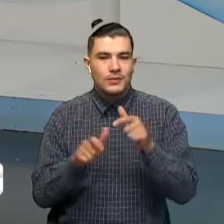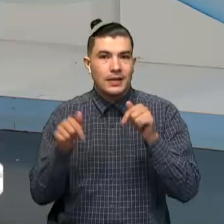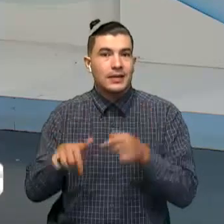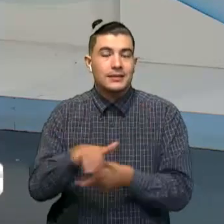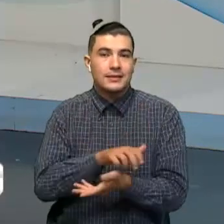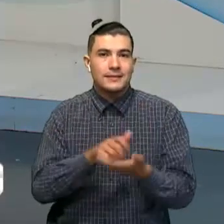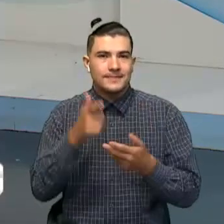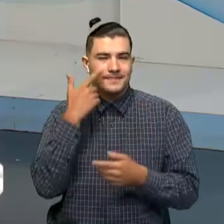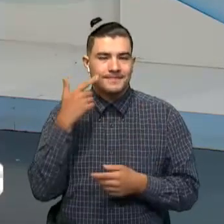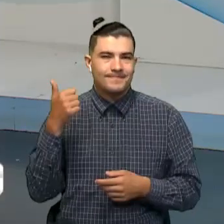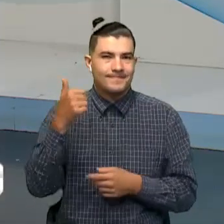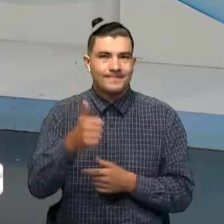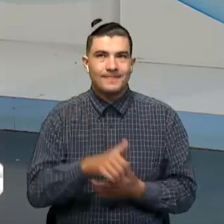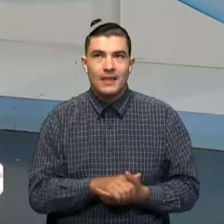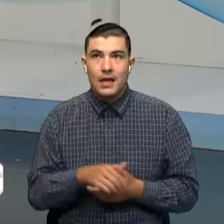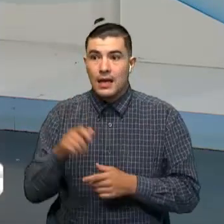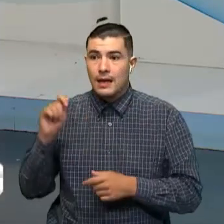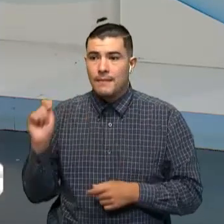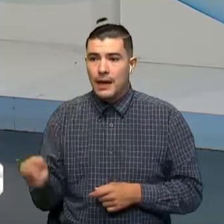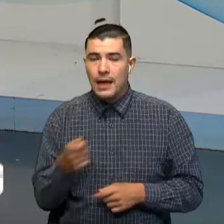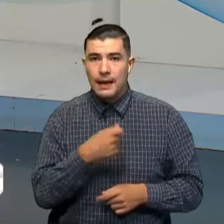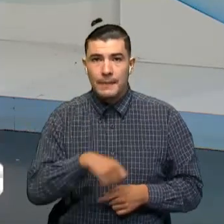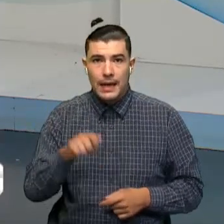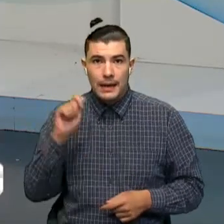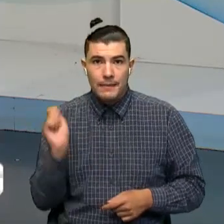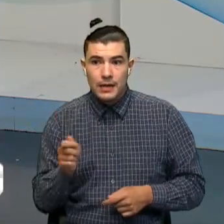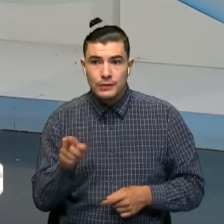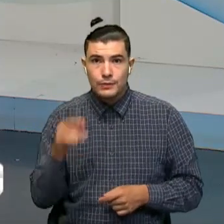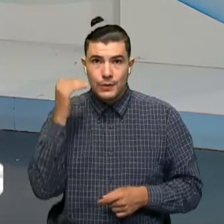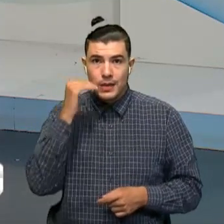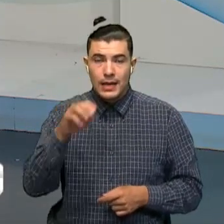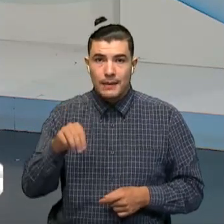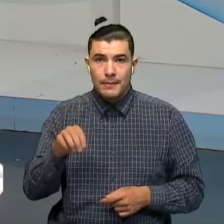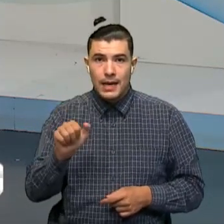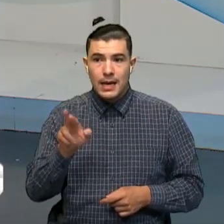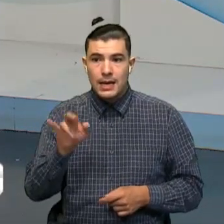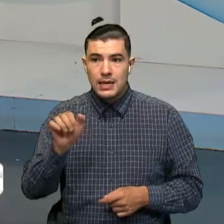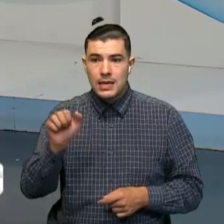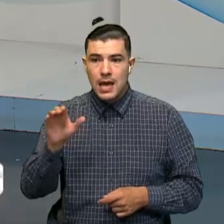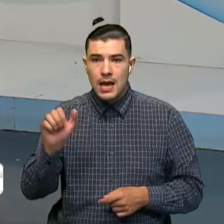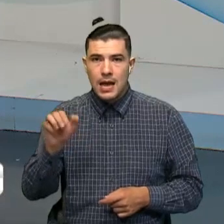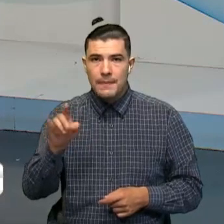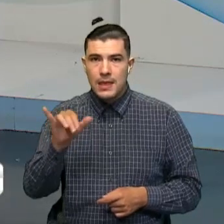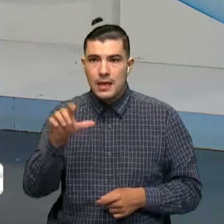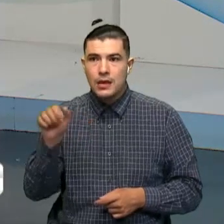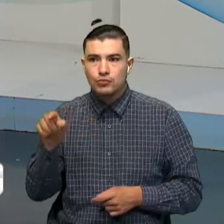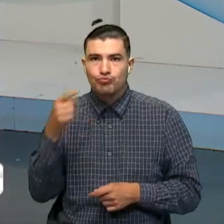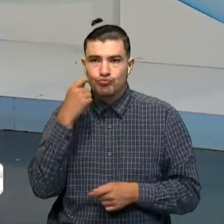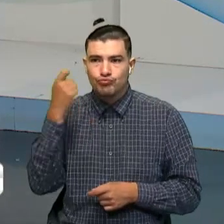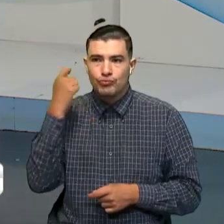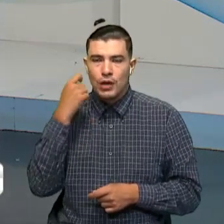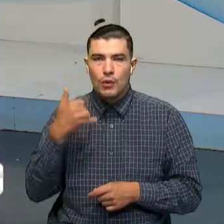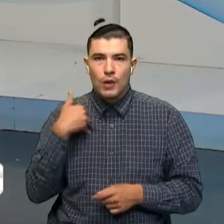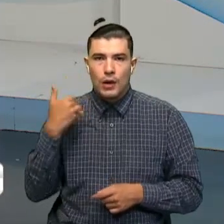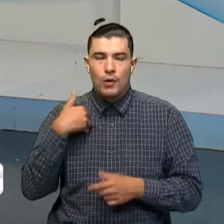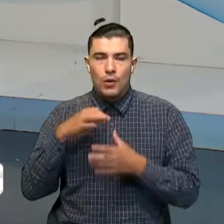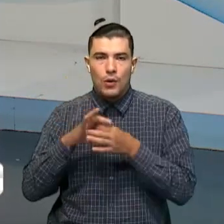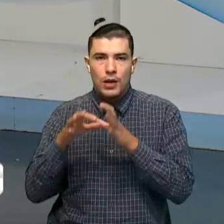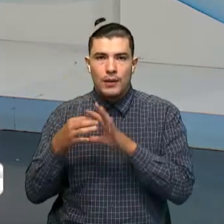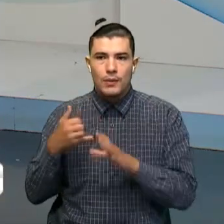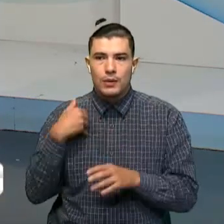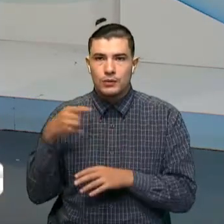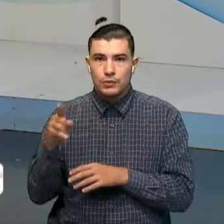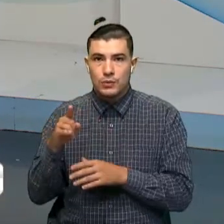hablamos ahora del tenis de la competencia maría camila osorio que recientemente se destacó en los juegos olímpicos de la juventud cumplidos en buenos aires argentina